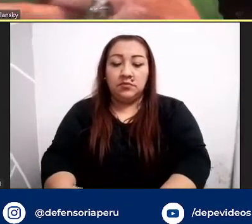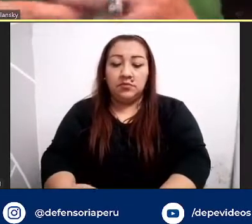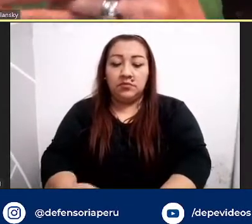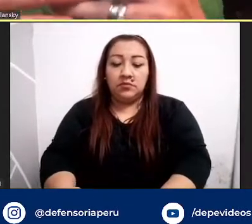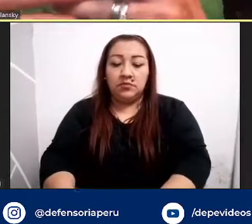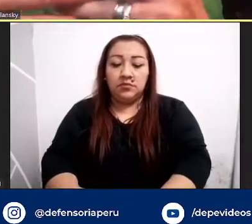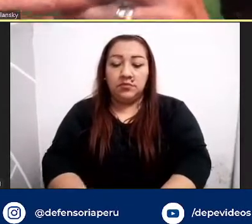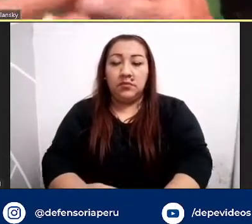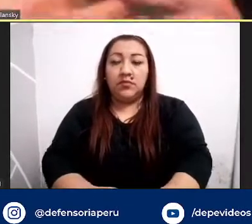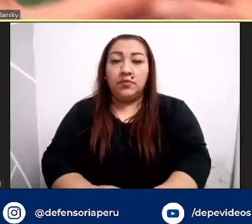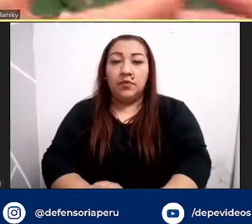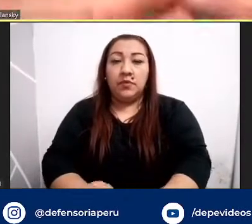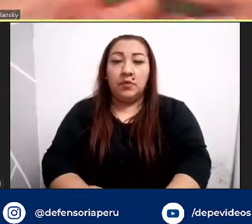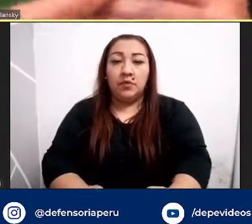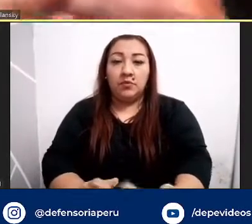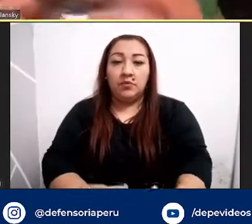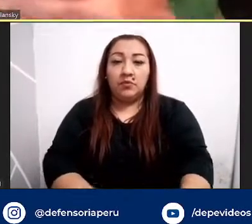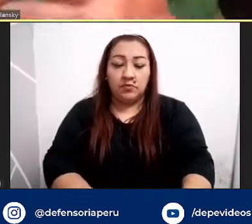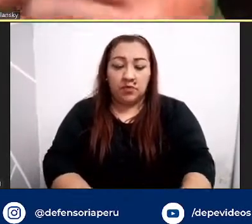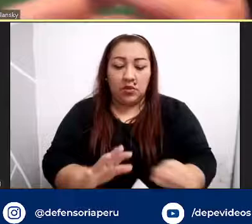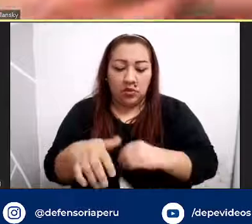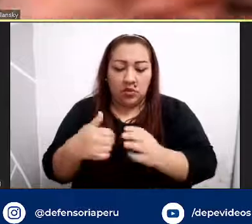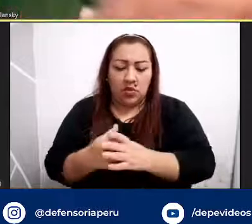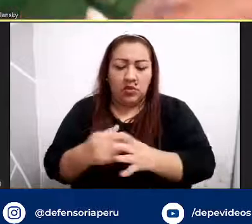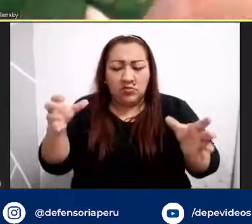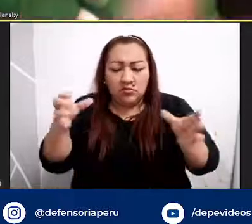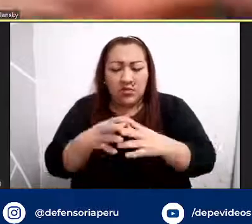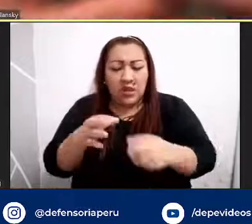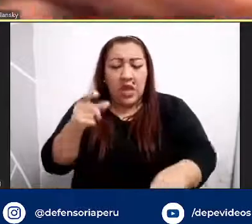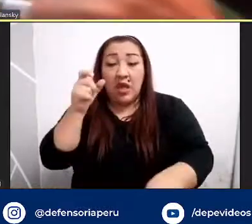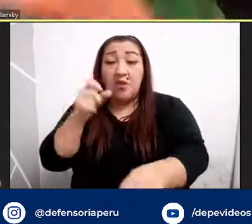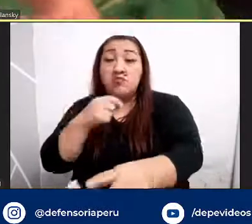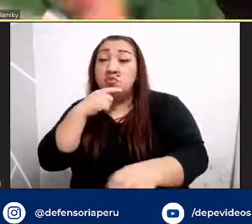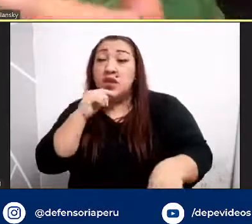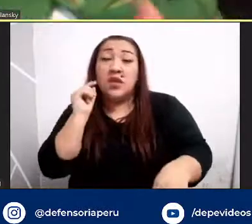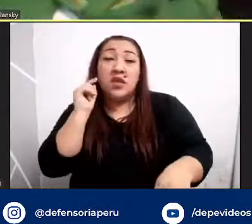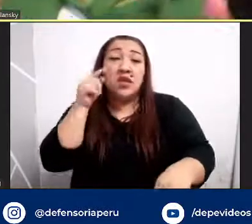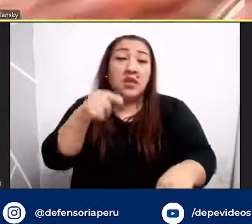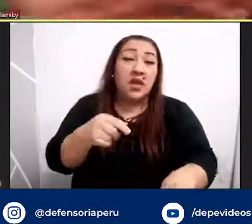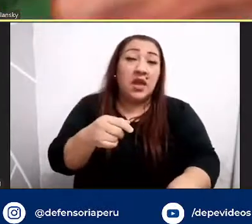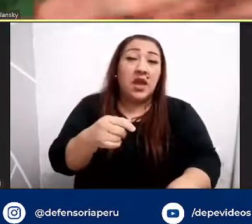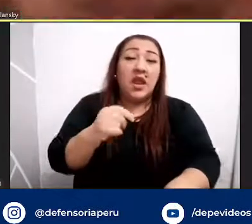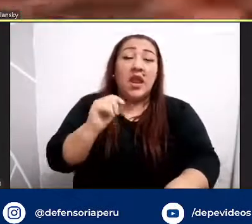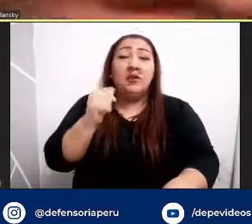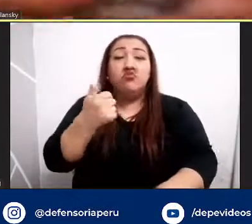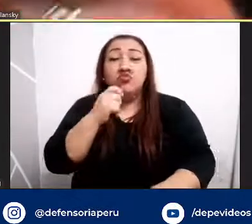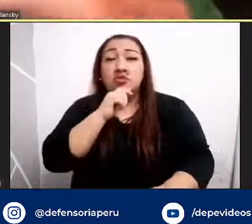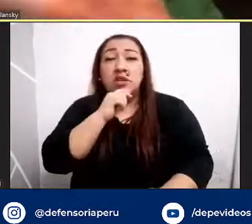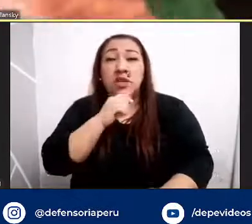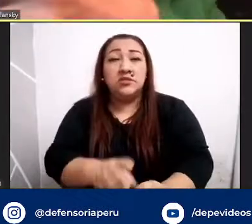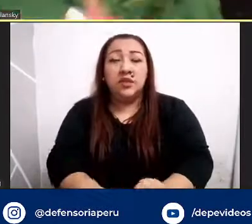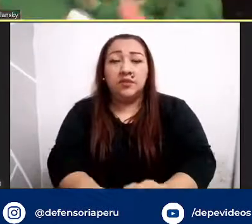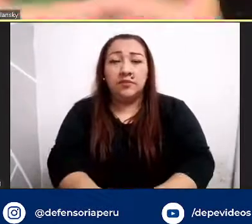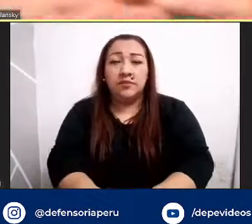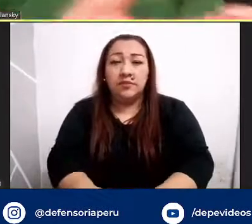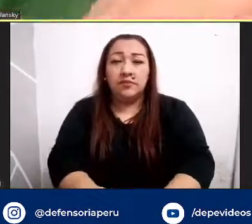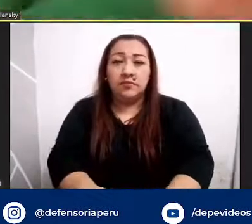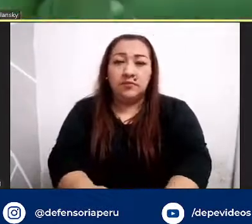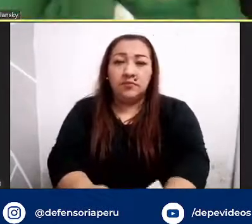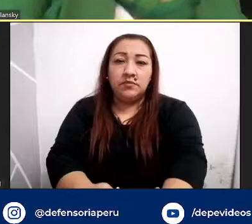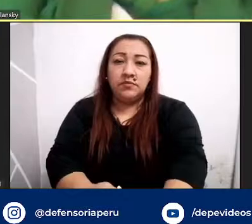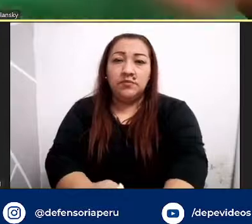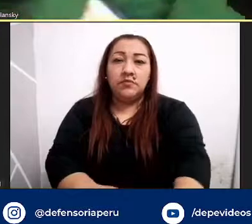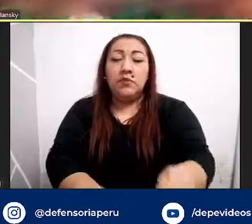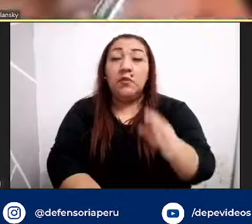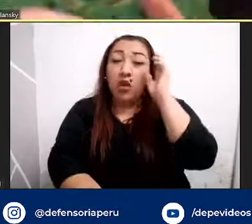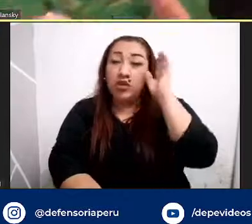todo está entramado. Llega la chica o llega la madre a decir que la chica, etcétera, y el policía ha hecho lo mismo y entonces